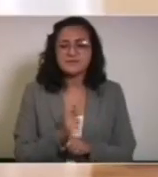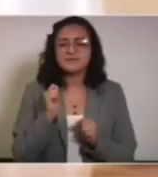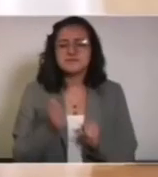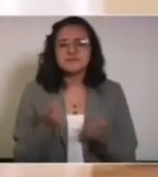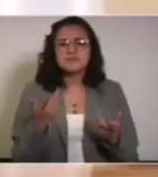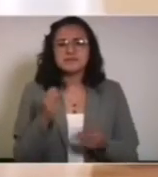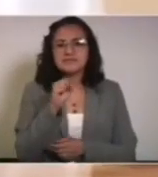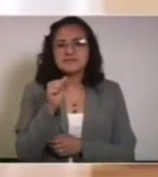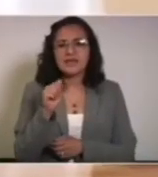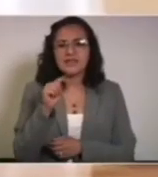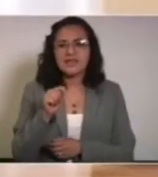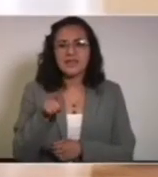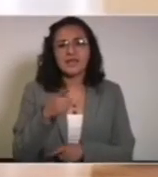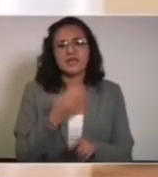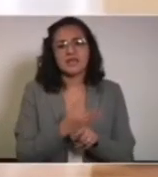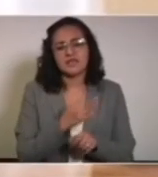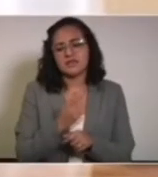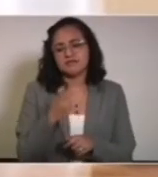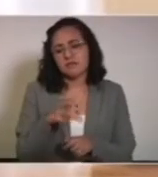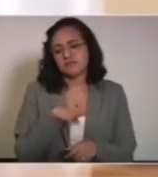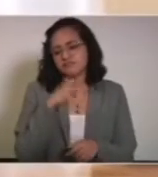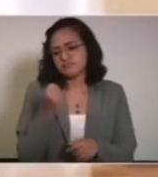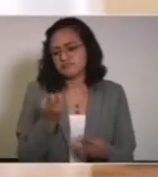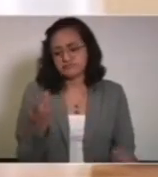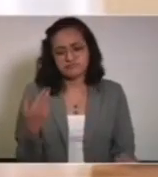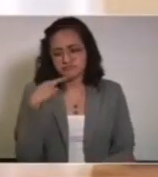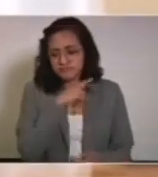sat eso se aprovecha y después forman otra empresa